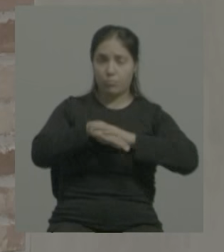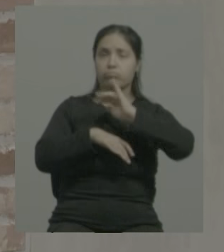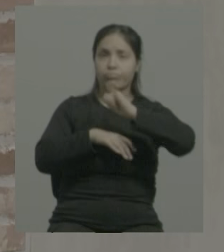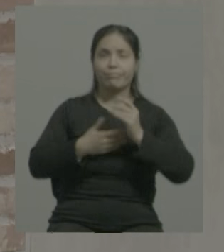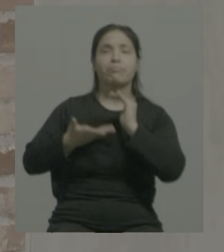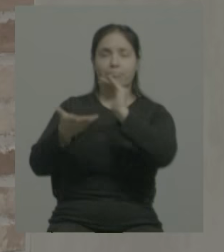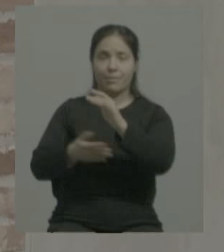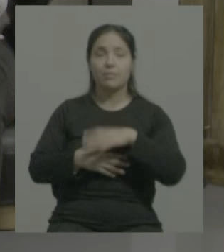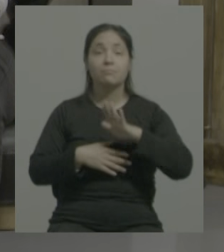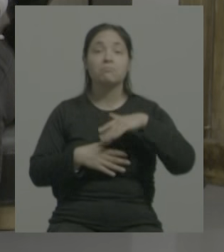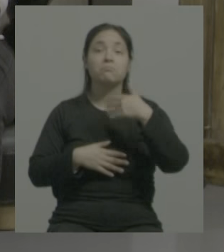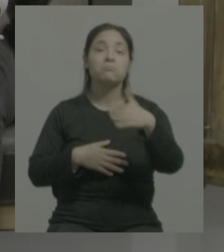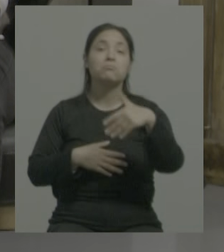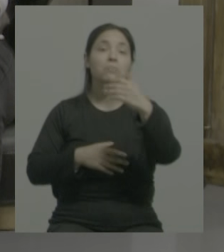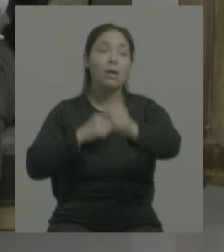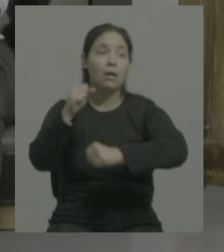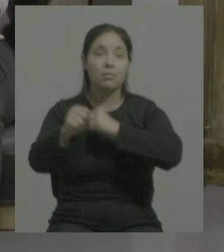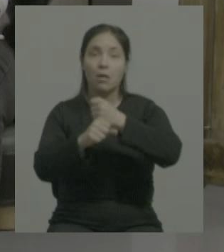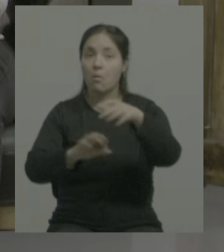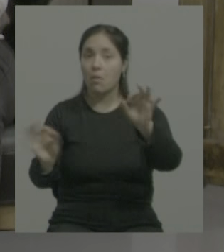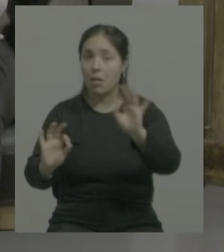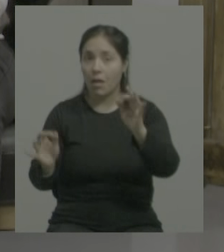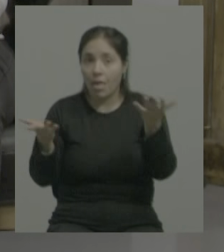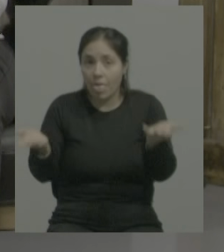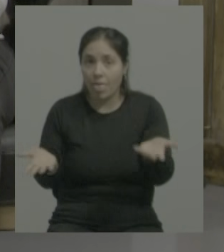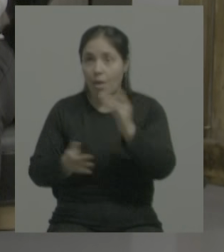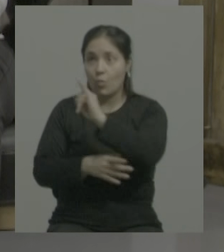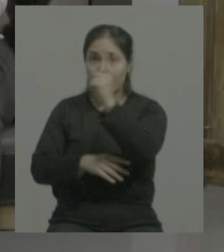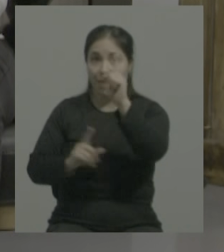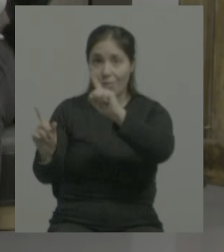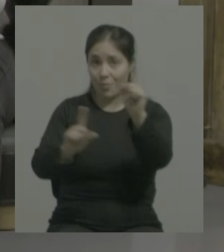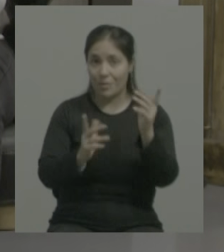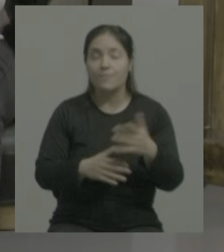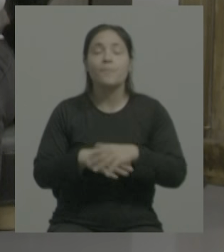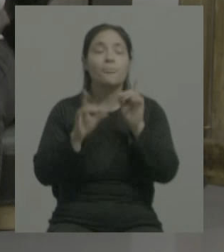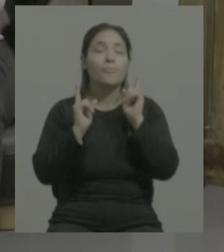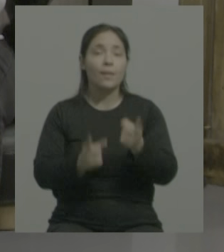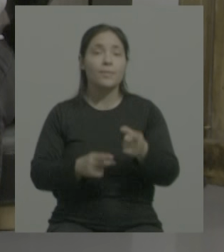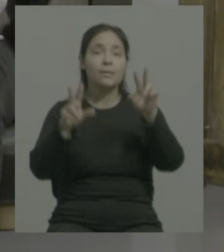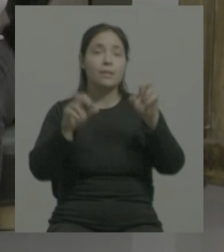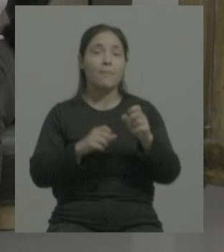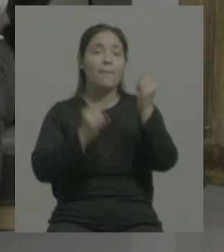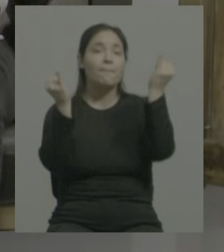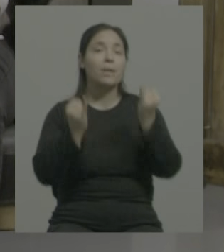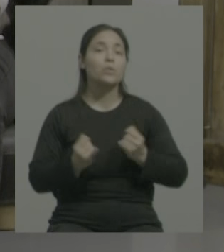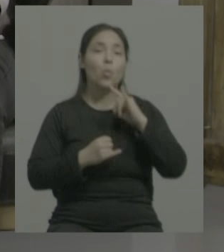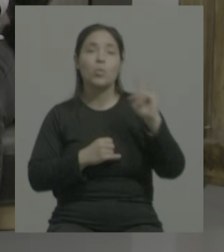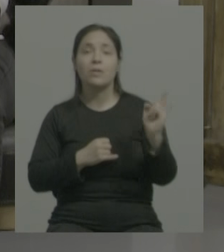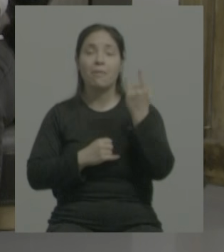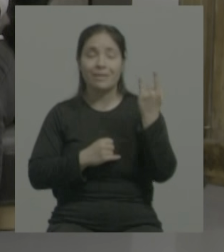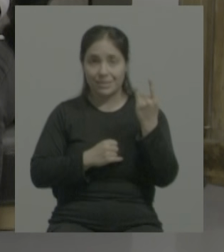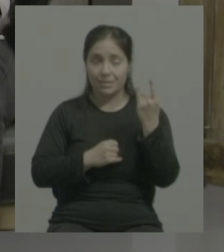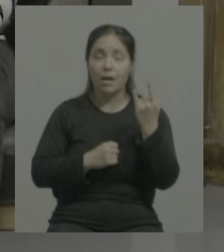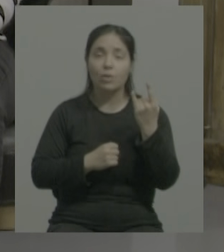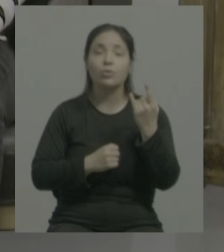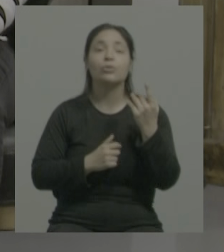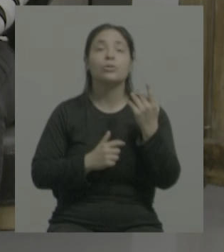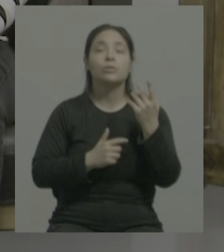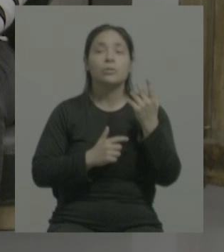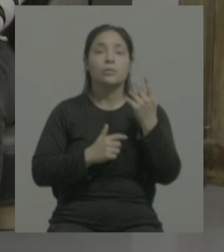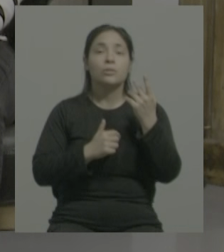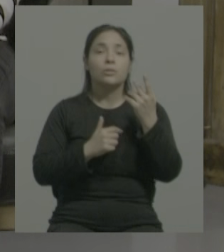decirlo. También nosotros lo que queremos plantear es el presupuesto universitario contempla muchas otras funciones de